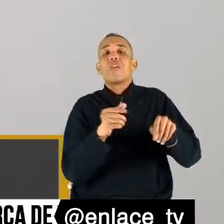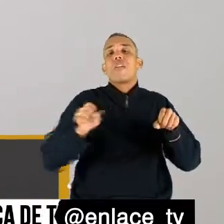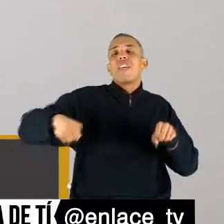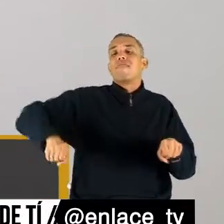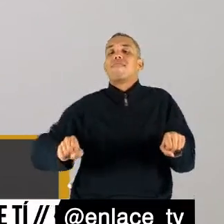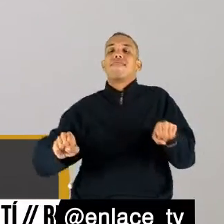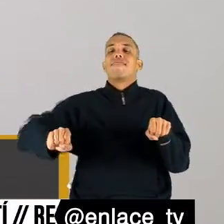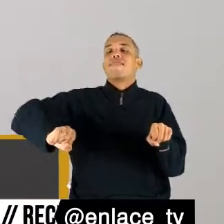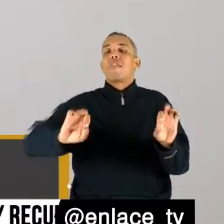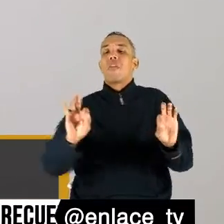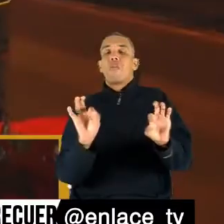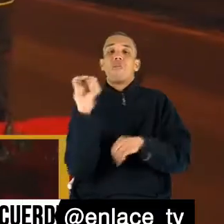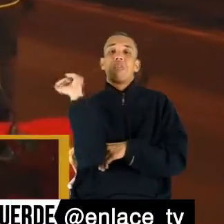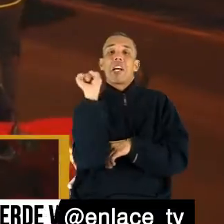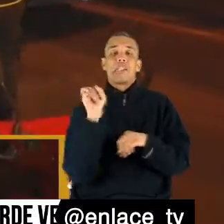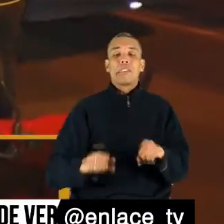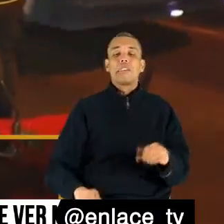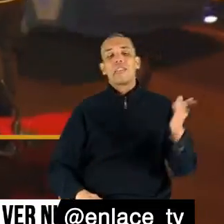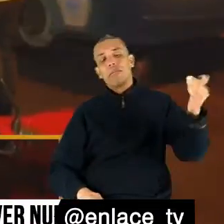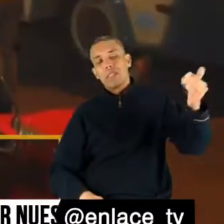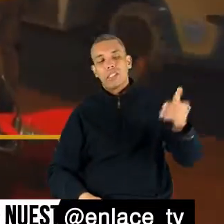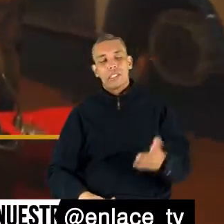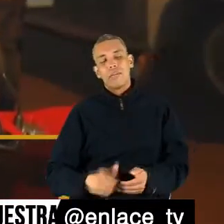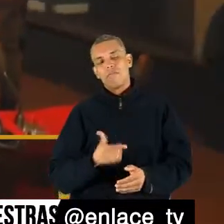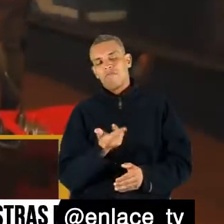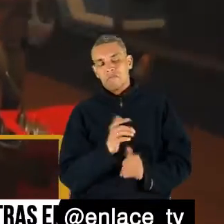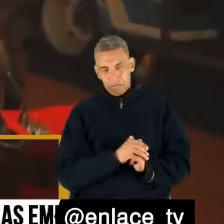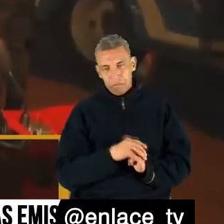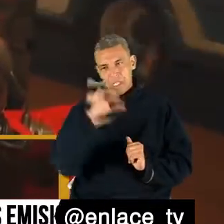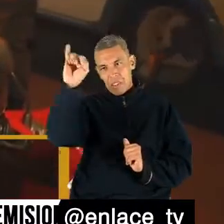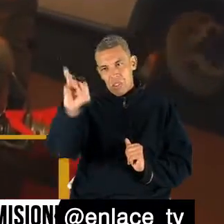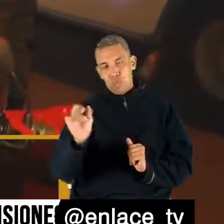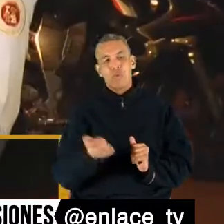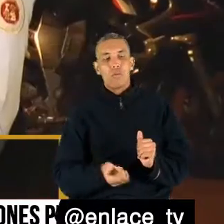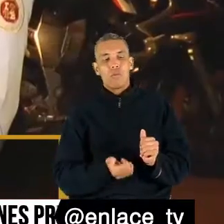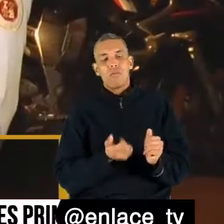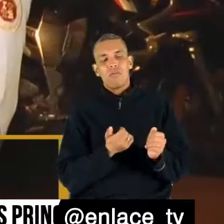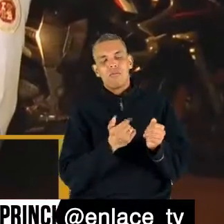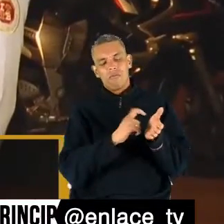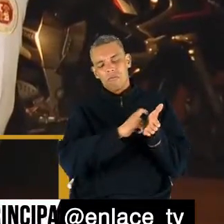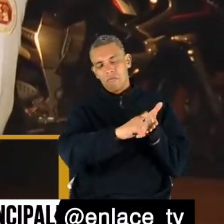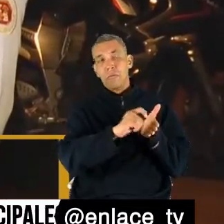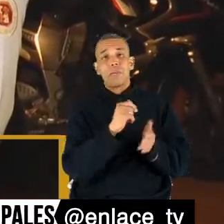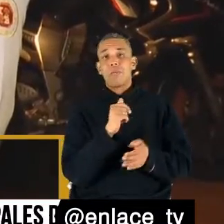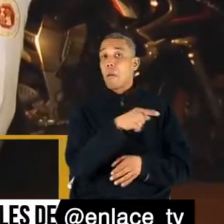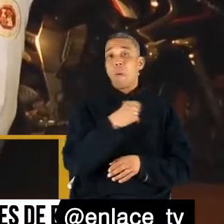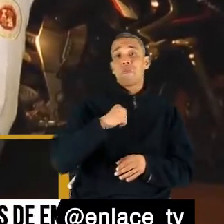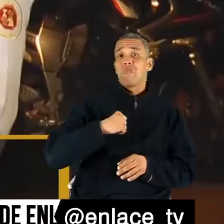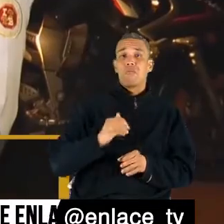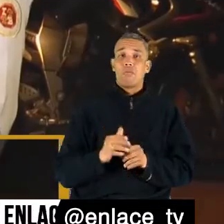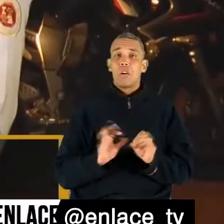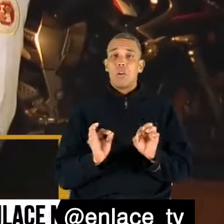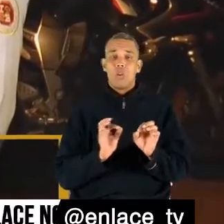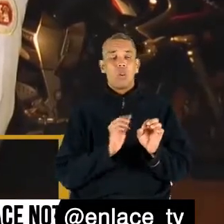seguro obligatorio, sin revisión técnico-mecánica, sin licencia de conducción,